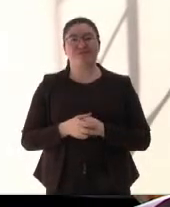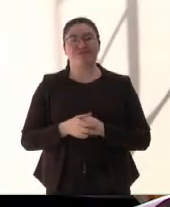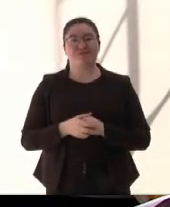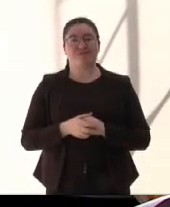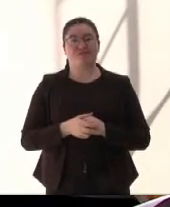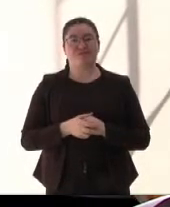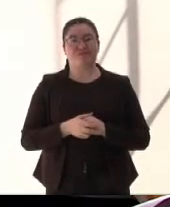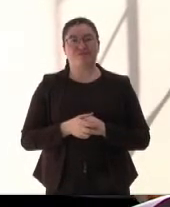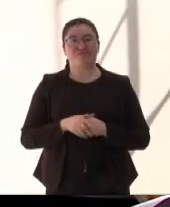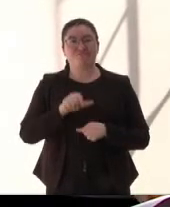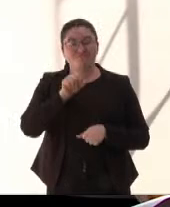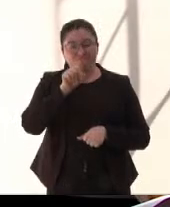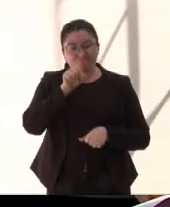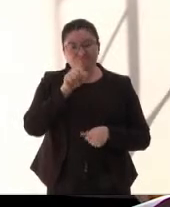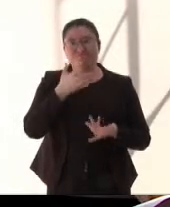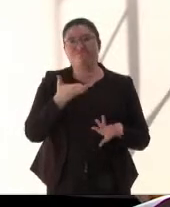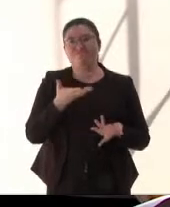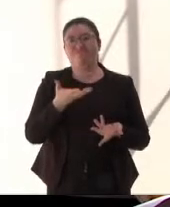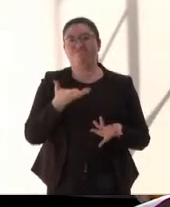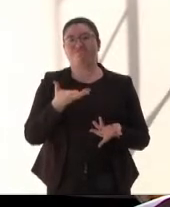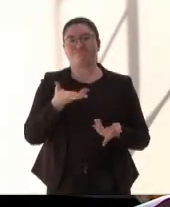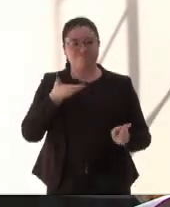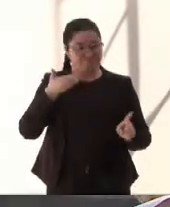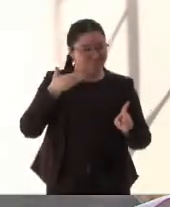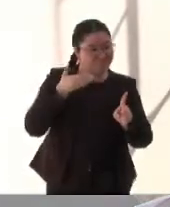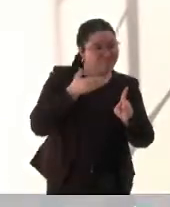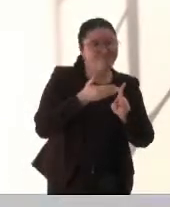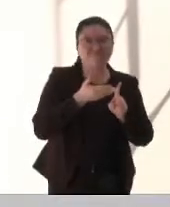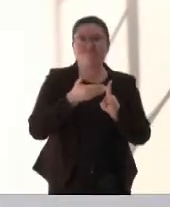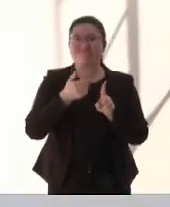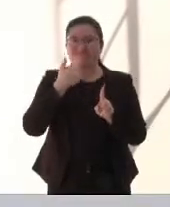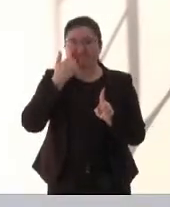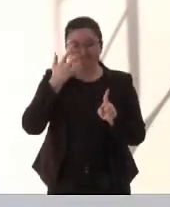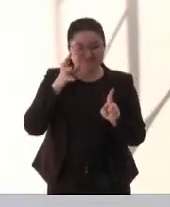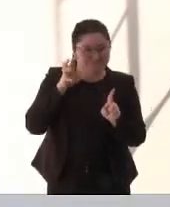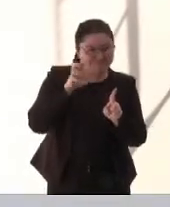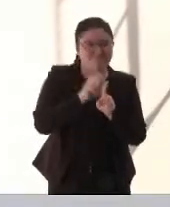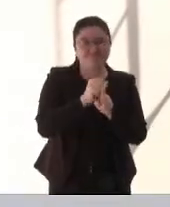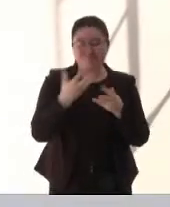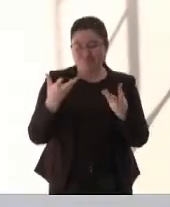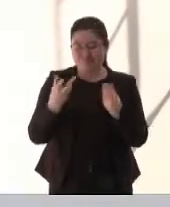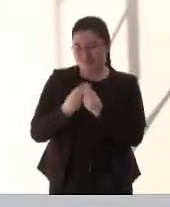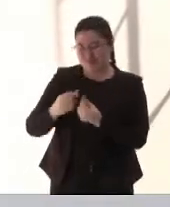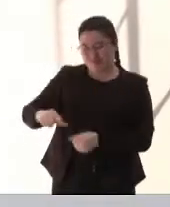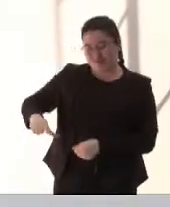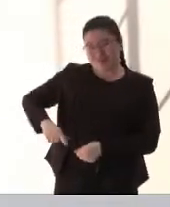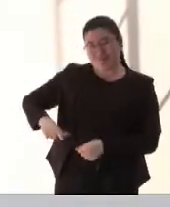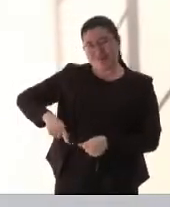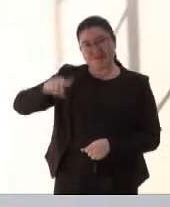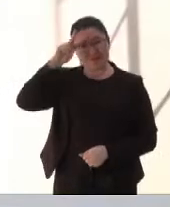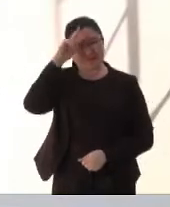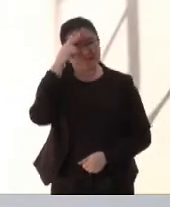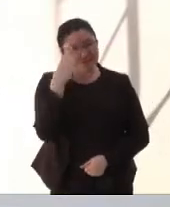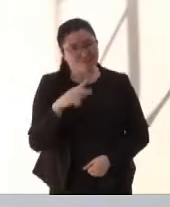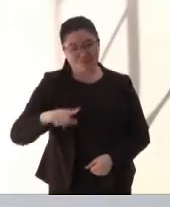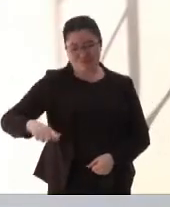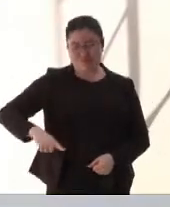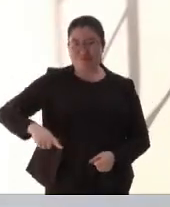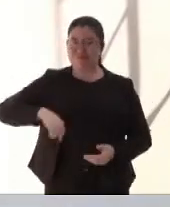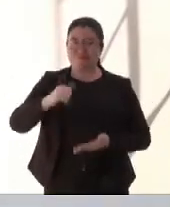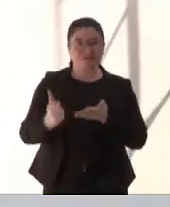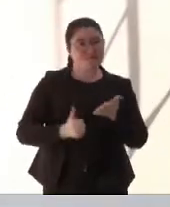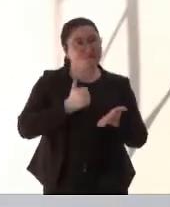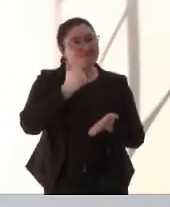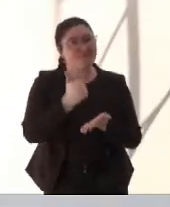los sentires, las metas y demás, con el gobierno de México, con el gobierno de la ciudad, con